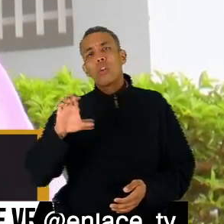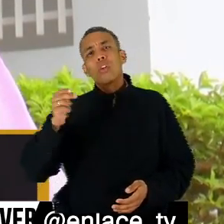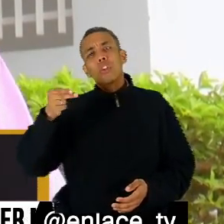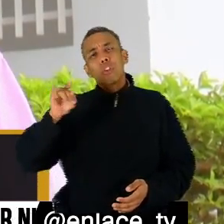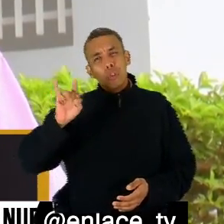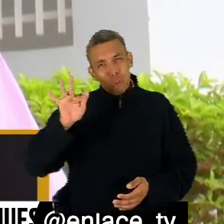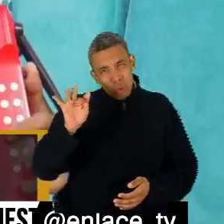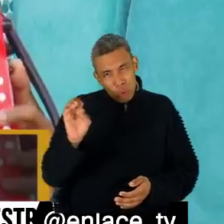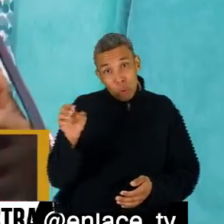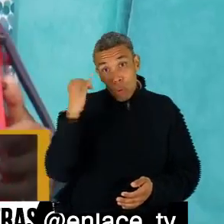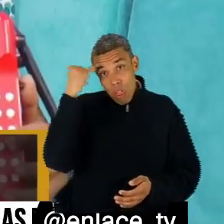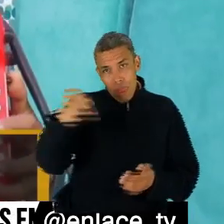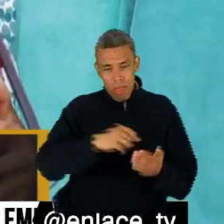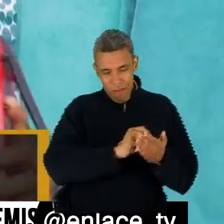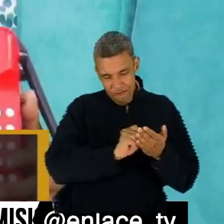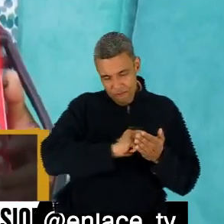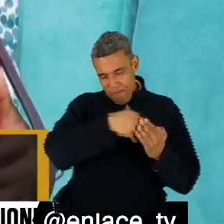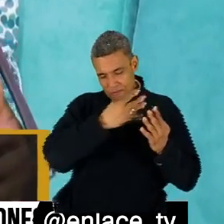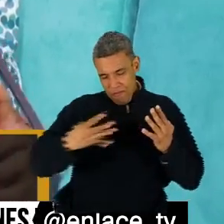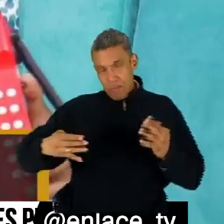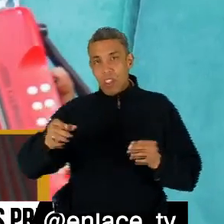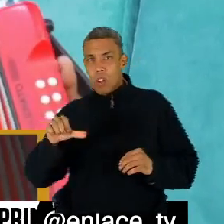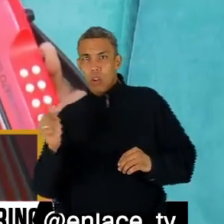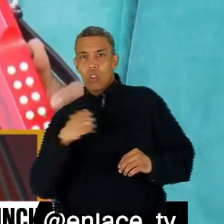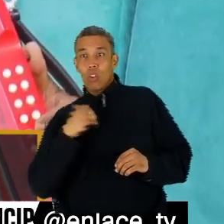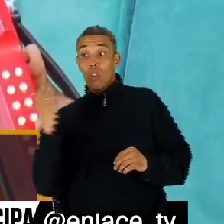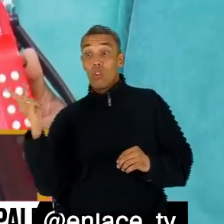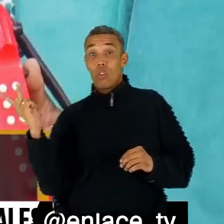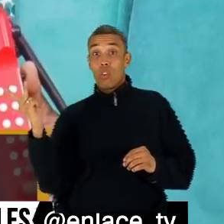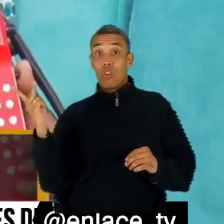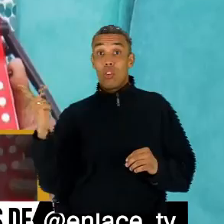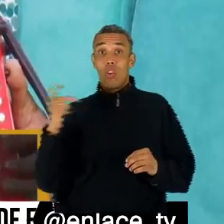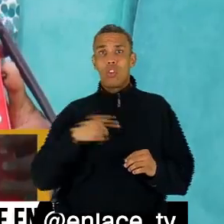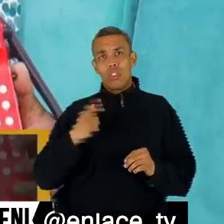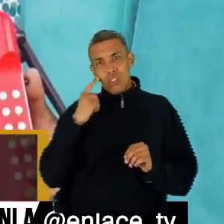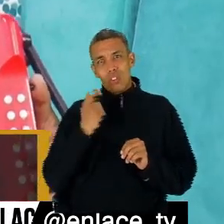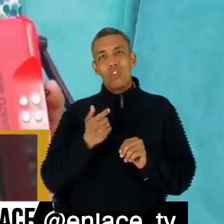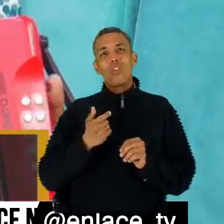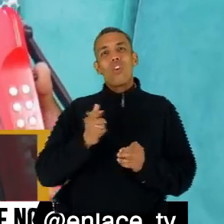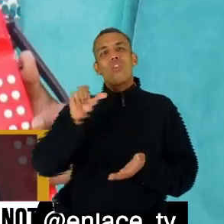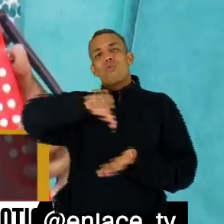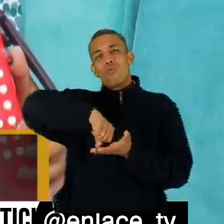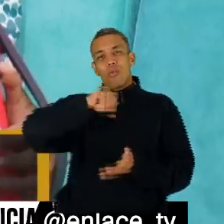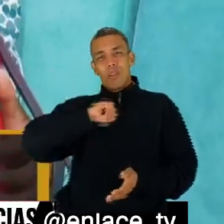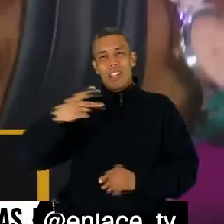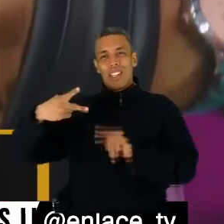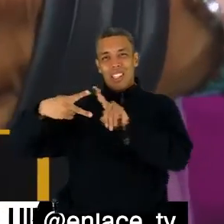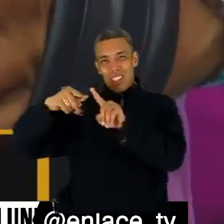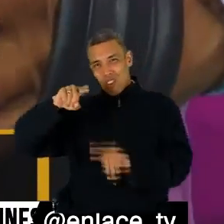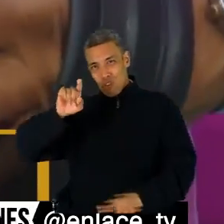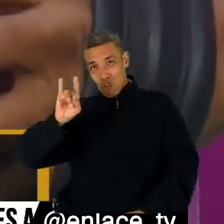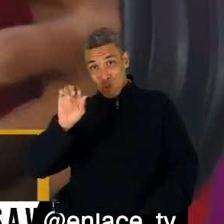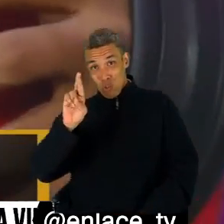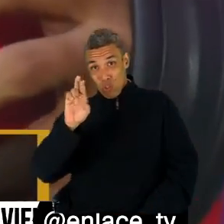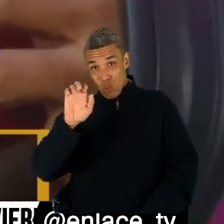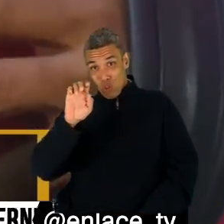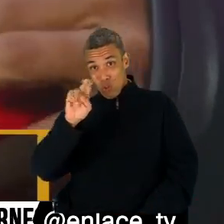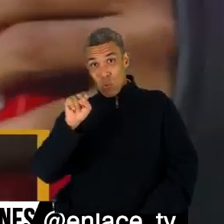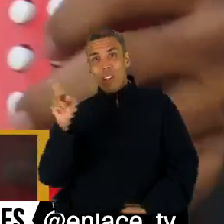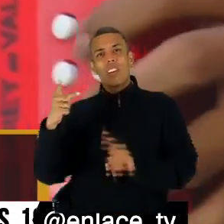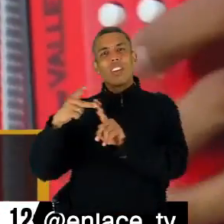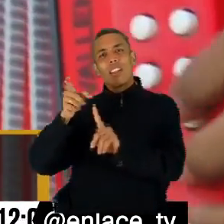canción de dos compositores de Barranca, Toño Suárez, de nuestro amigo también Toño Guerra, viene una canción de